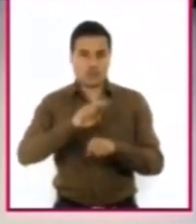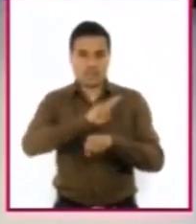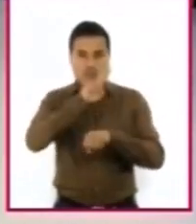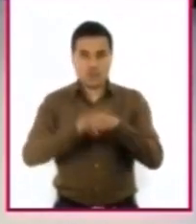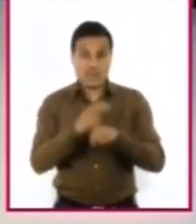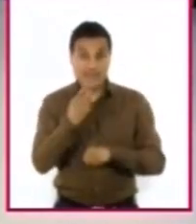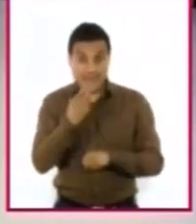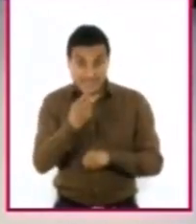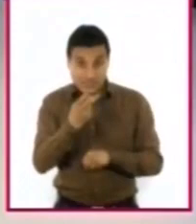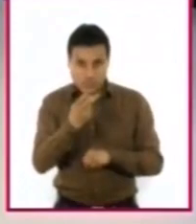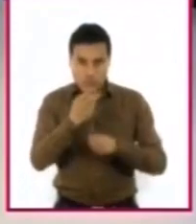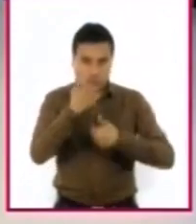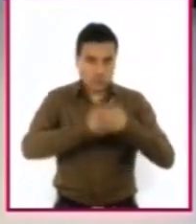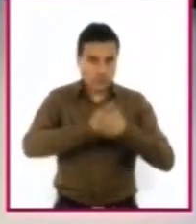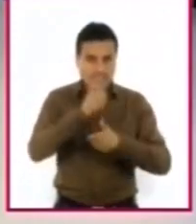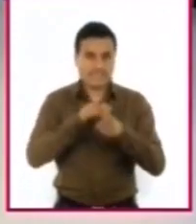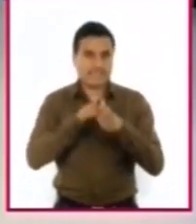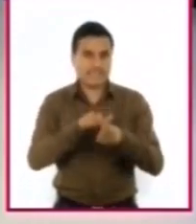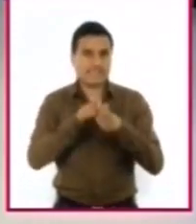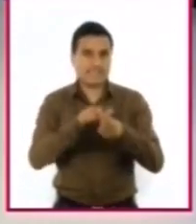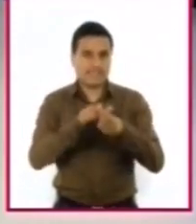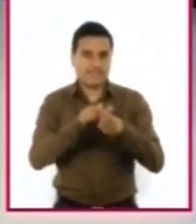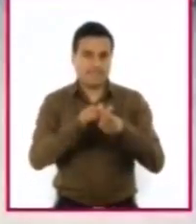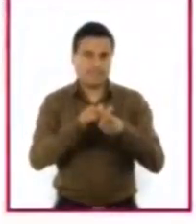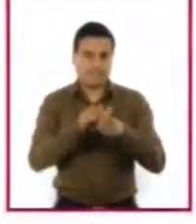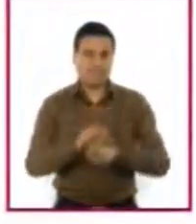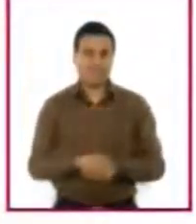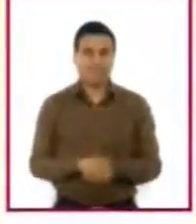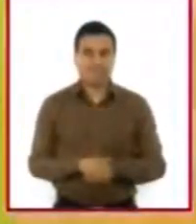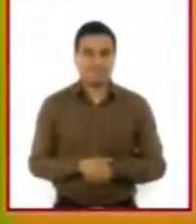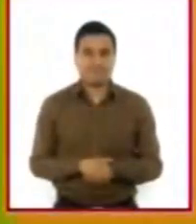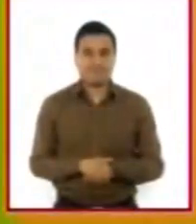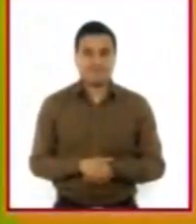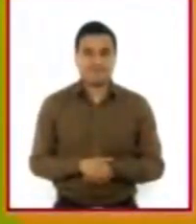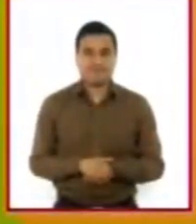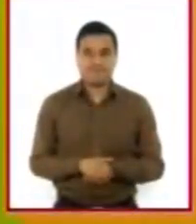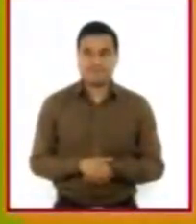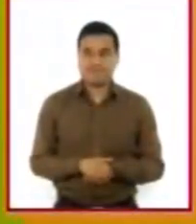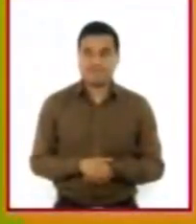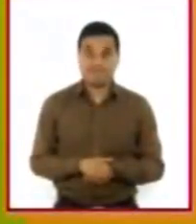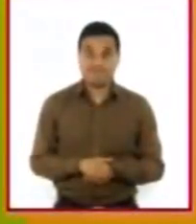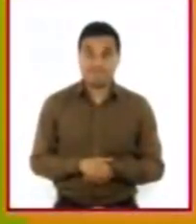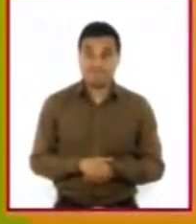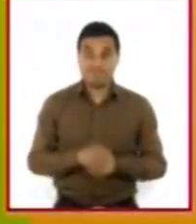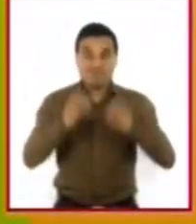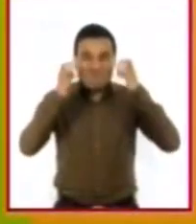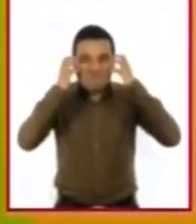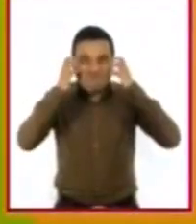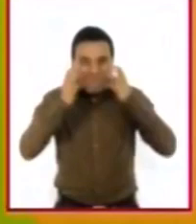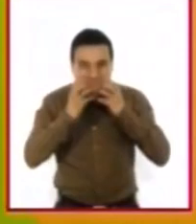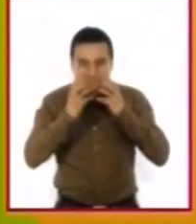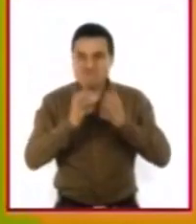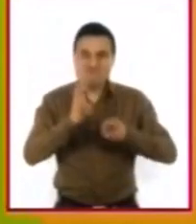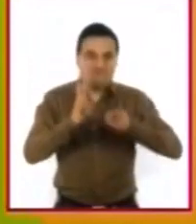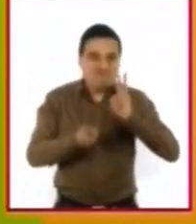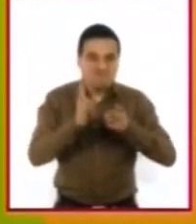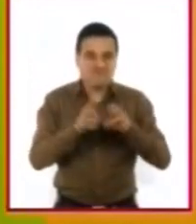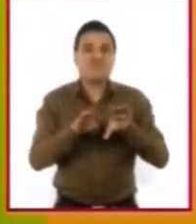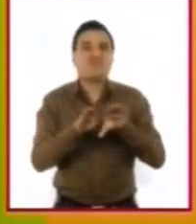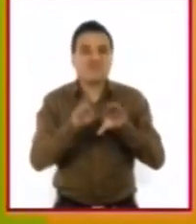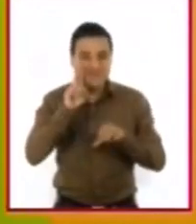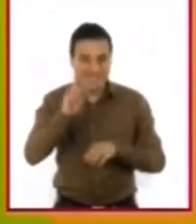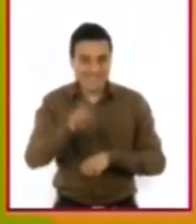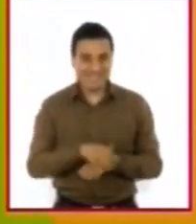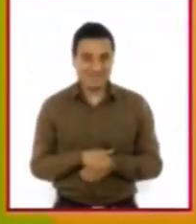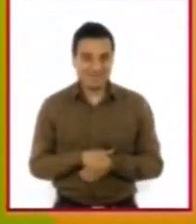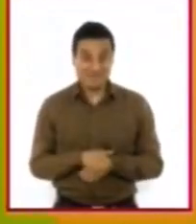permanente. Selección natural, Darwin. ¿Qué te pareció nuestra representación? Es importante decir que el